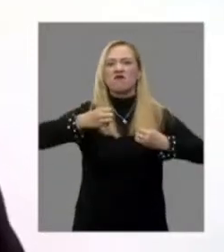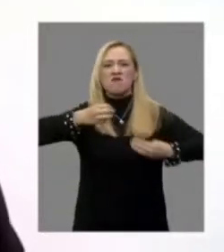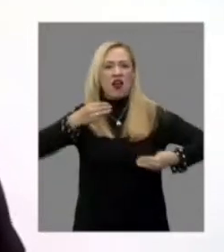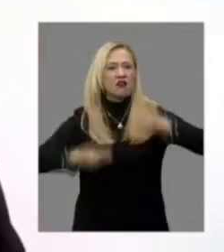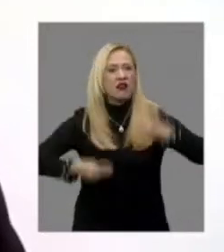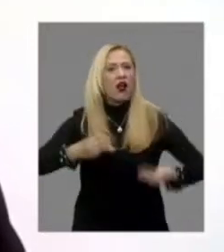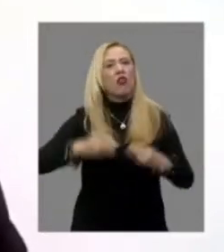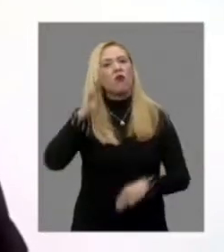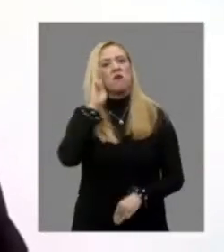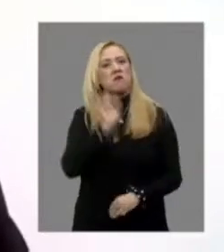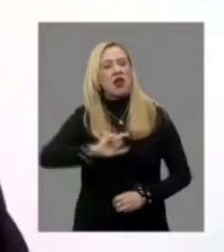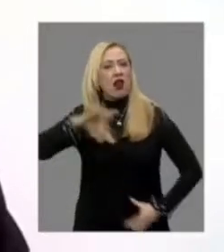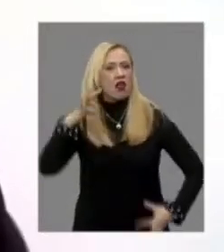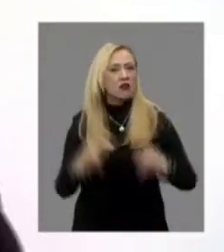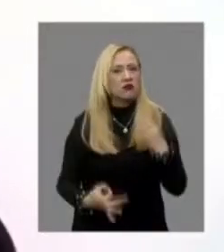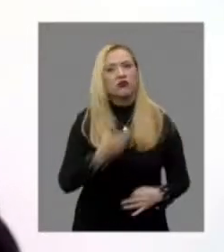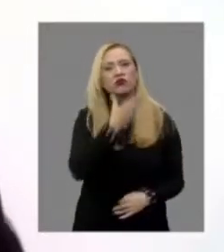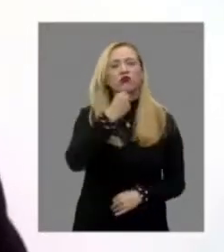ministras, ministros,